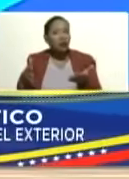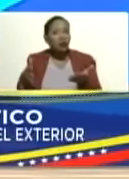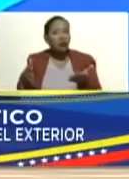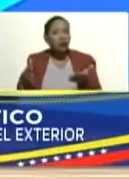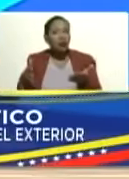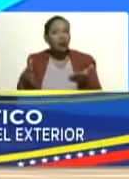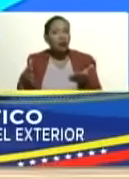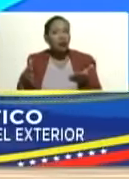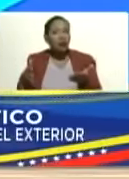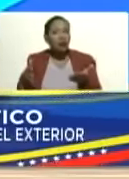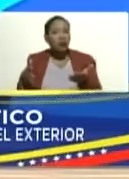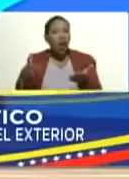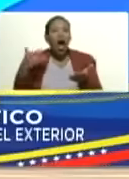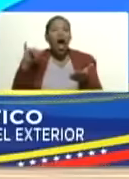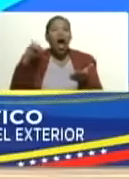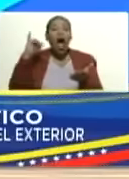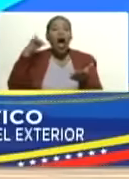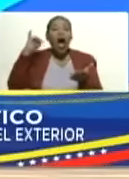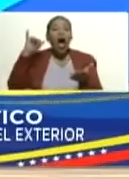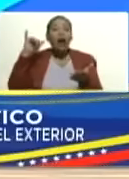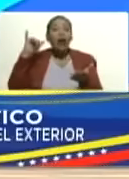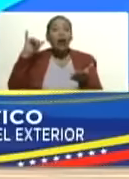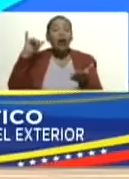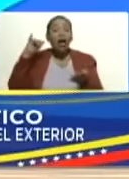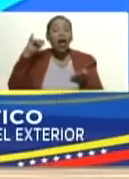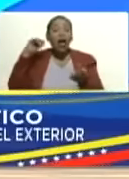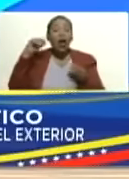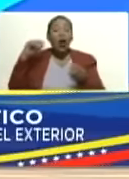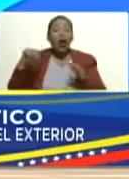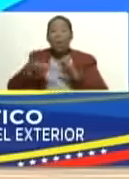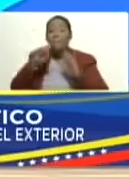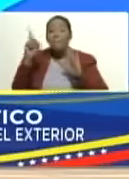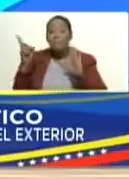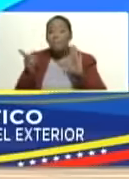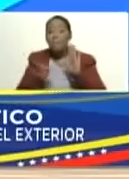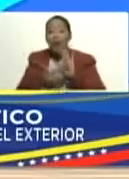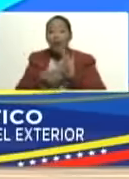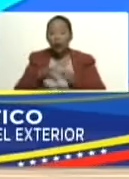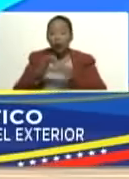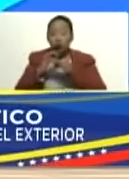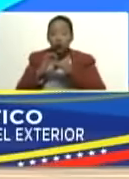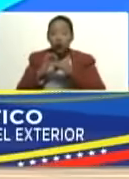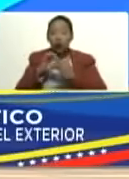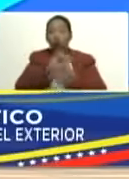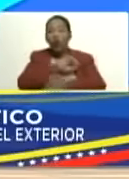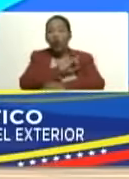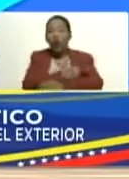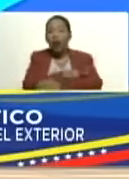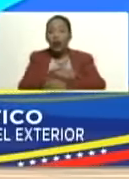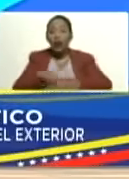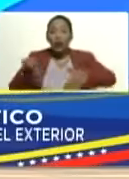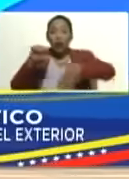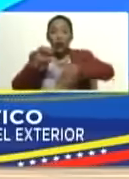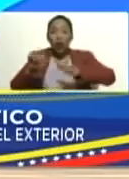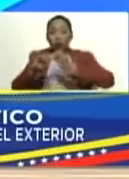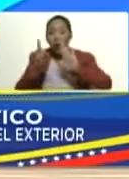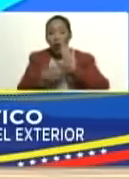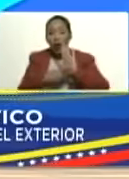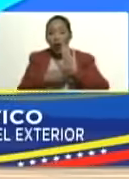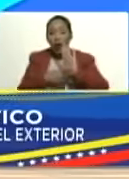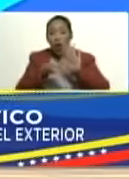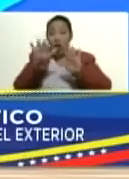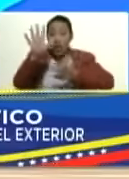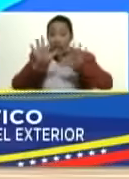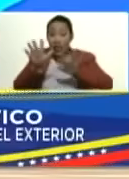que tenía el alto vuelo de la Unión de América del Sur, de nuestra América. Y es el 15 de